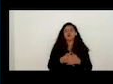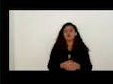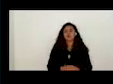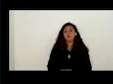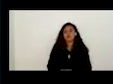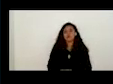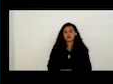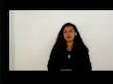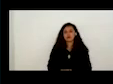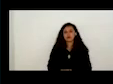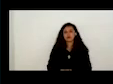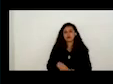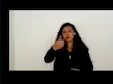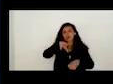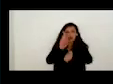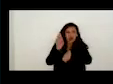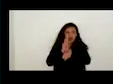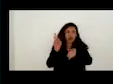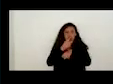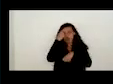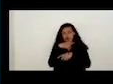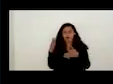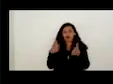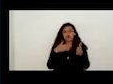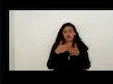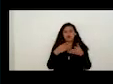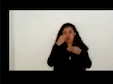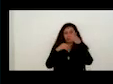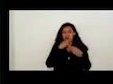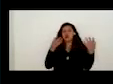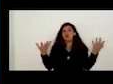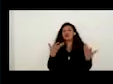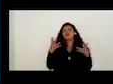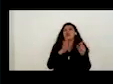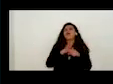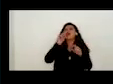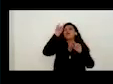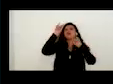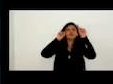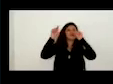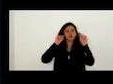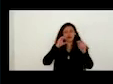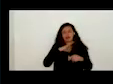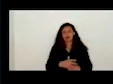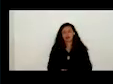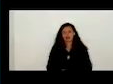con qué cuentan diariamente para poder preparar los alimentos en sus instituciones.